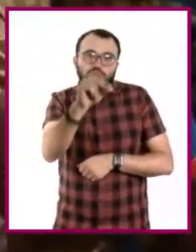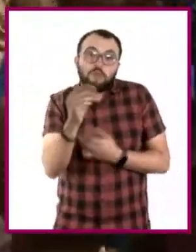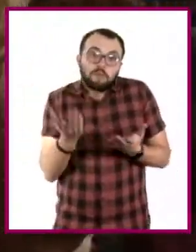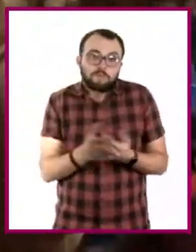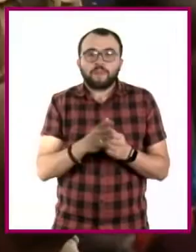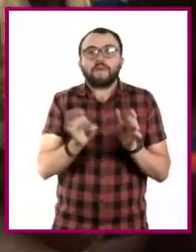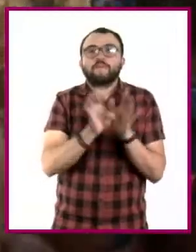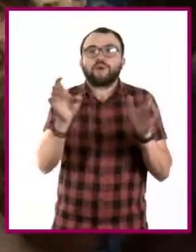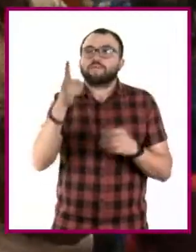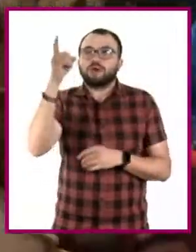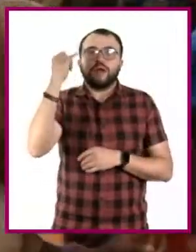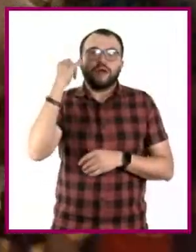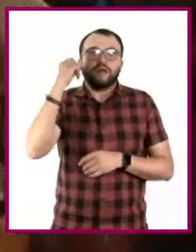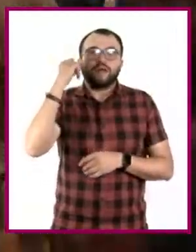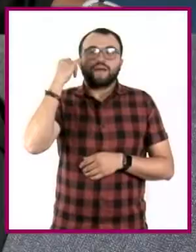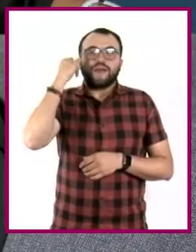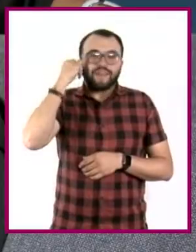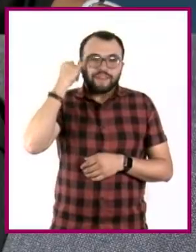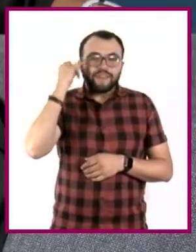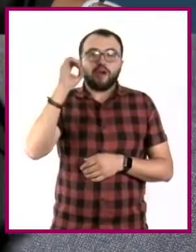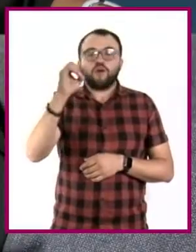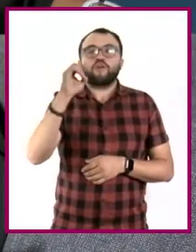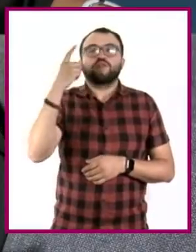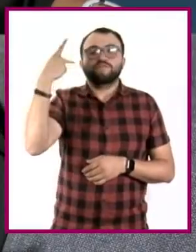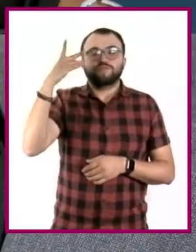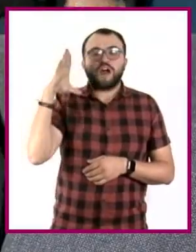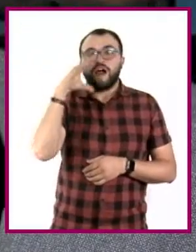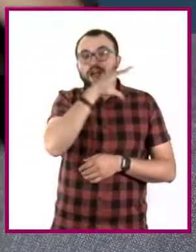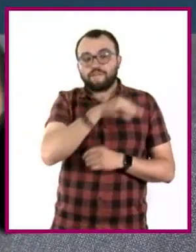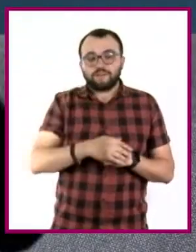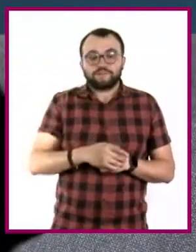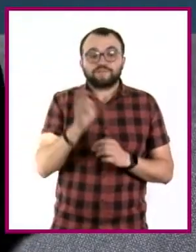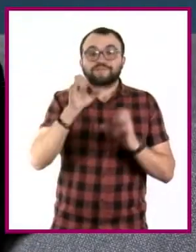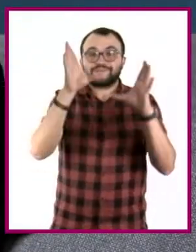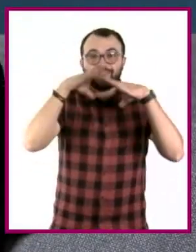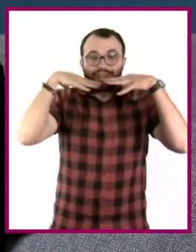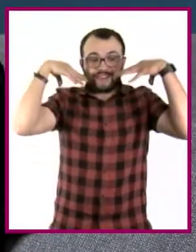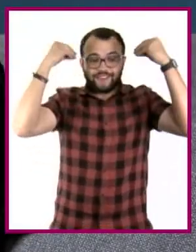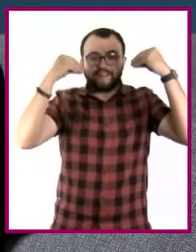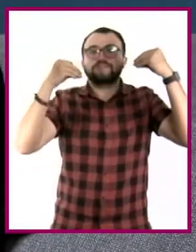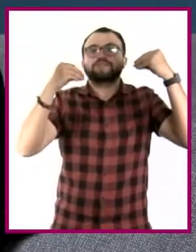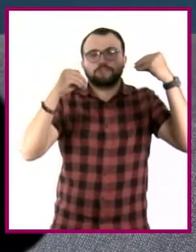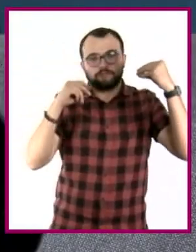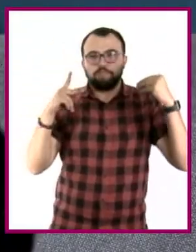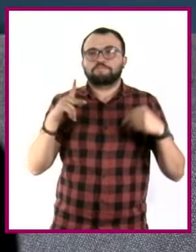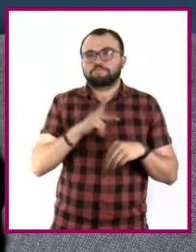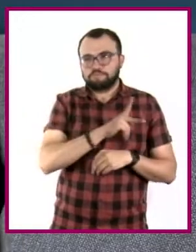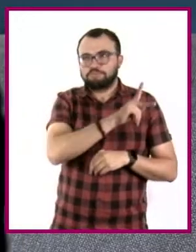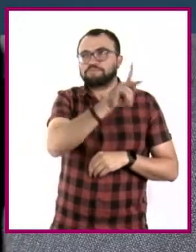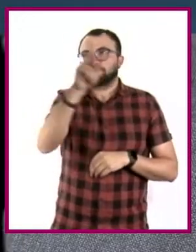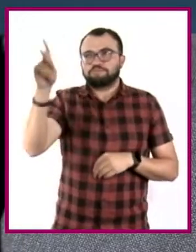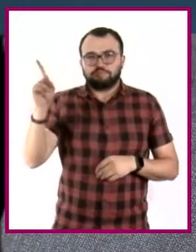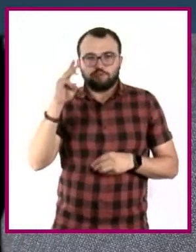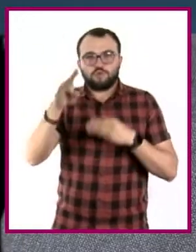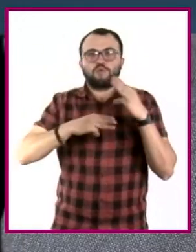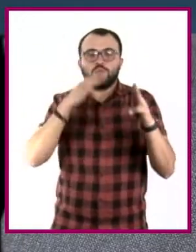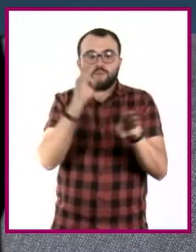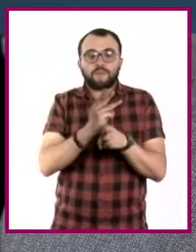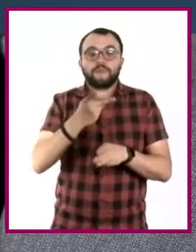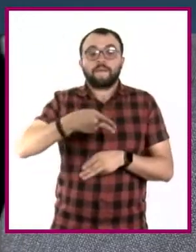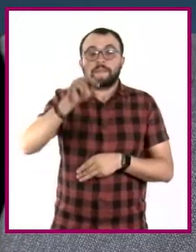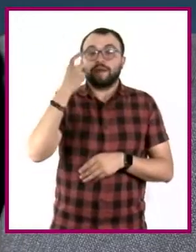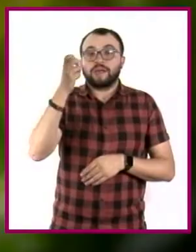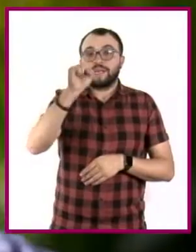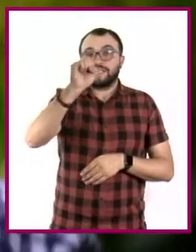la India o de África. Una sonrisa tiene un significado similar en la mayor parte del mundo, pero en Serbia se